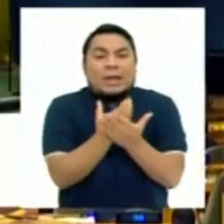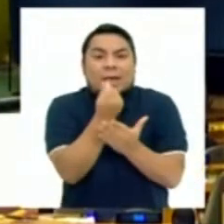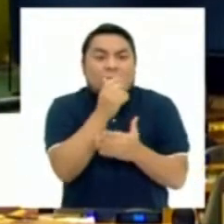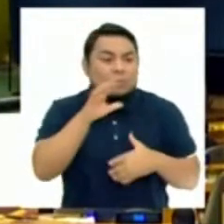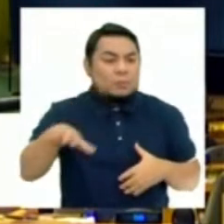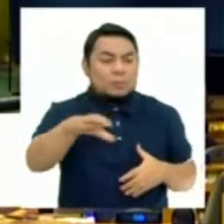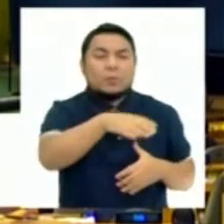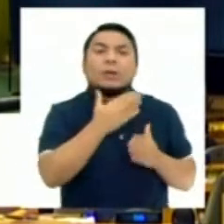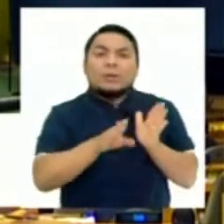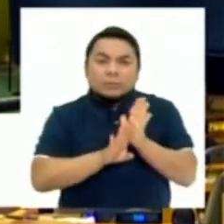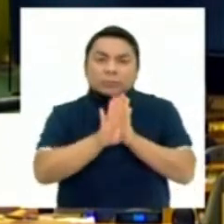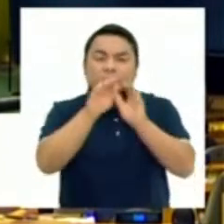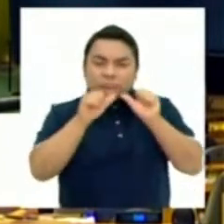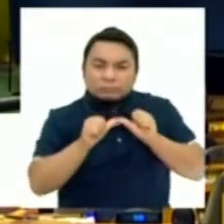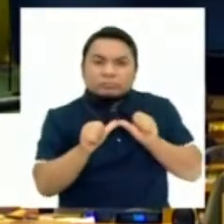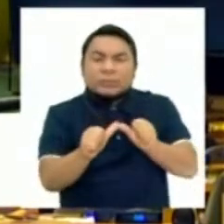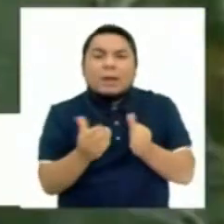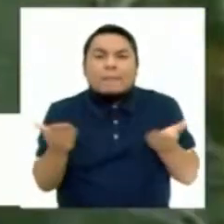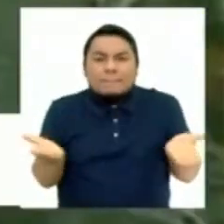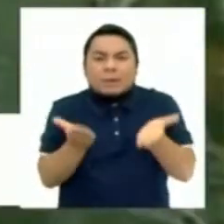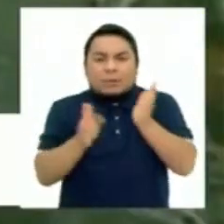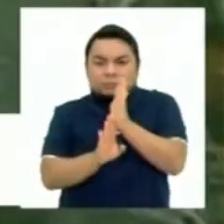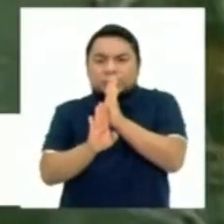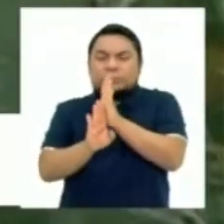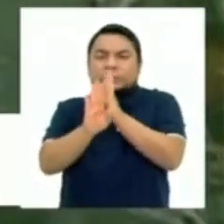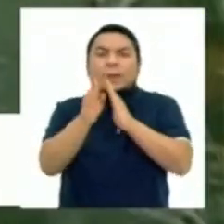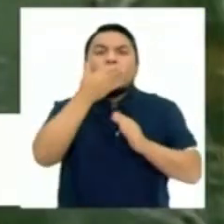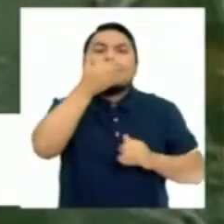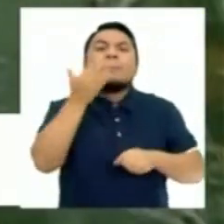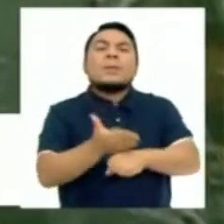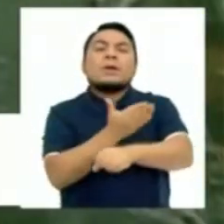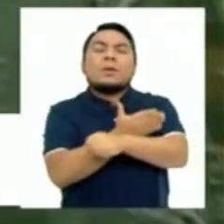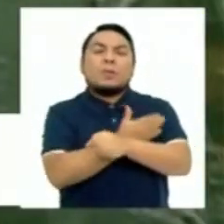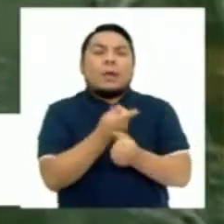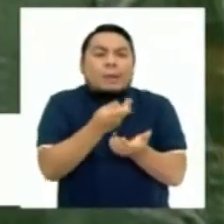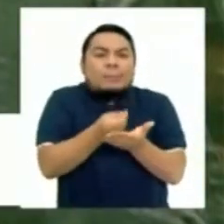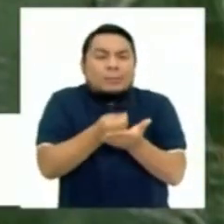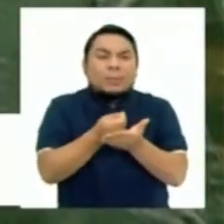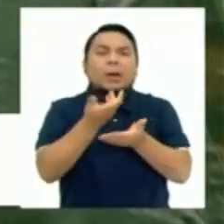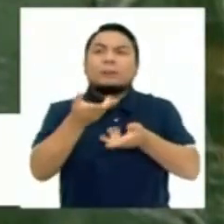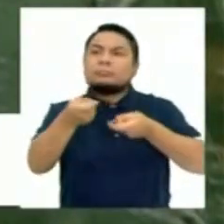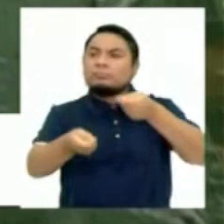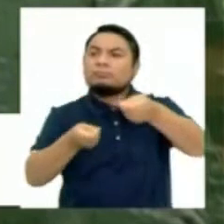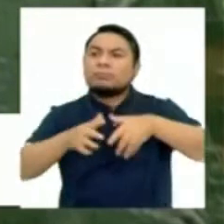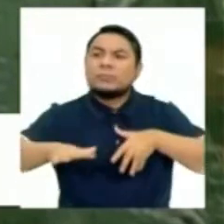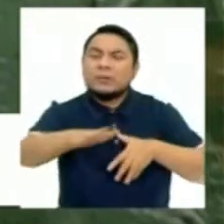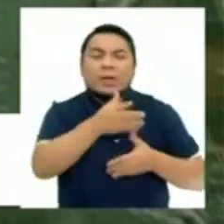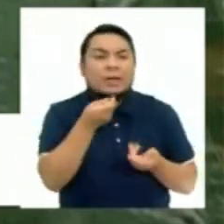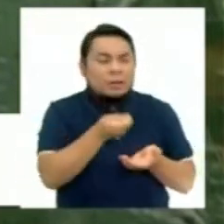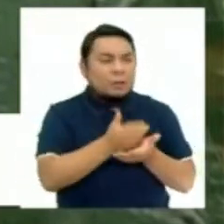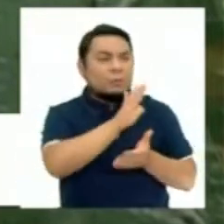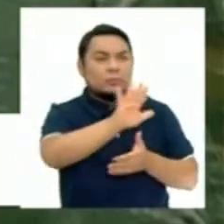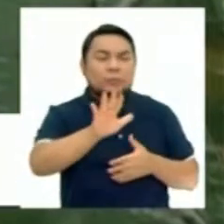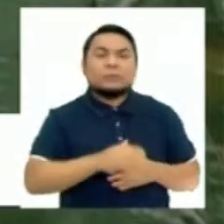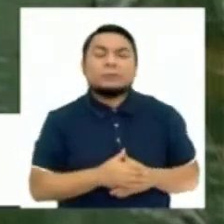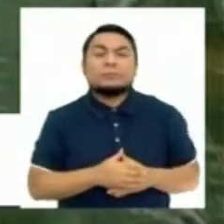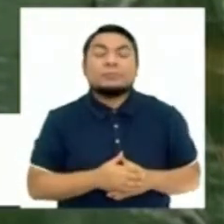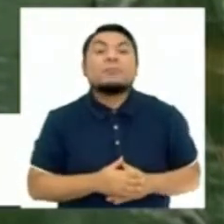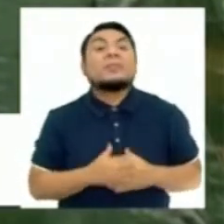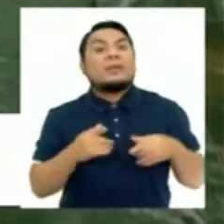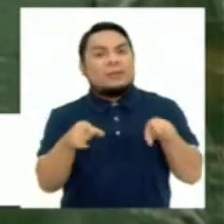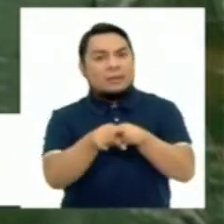para continuar expandiendo el crecimiento y mejorar la redistribución del ingreso. Al mismo